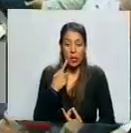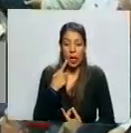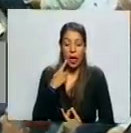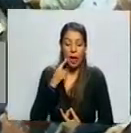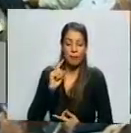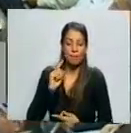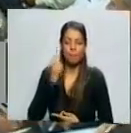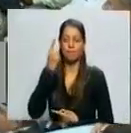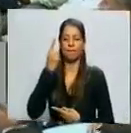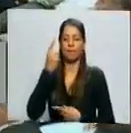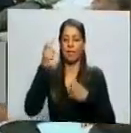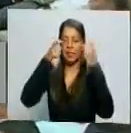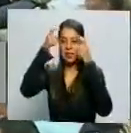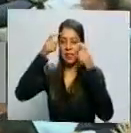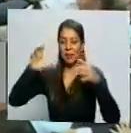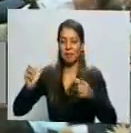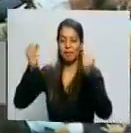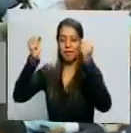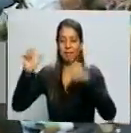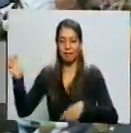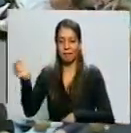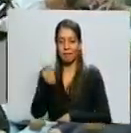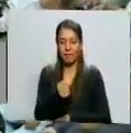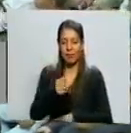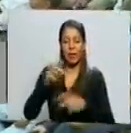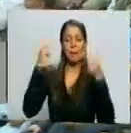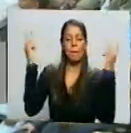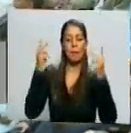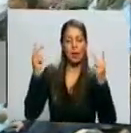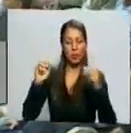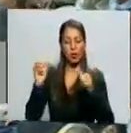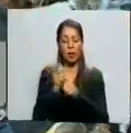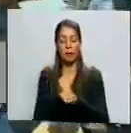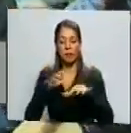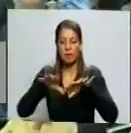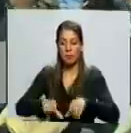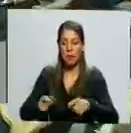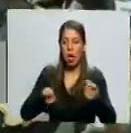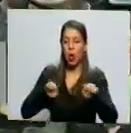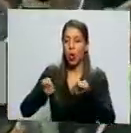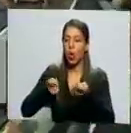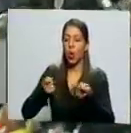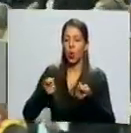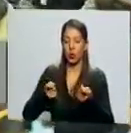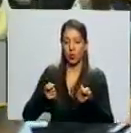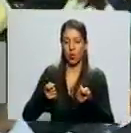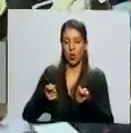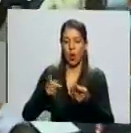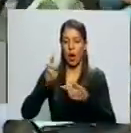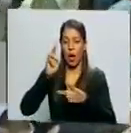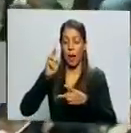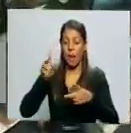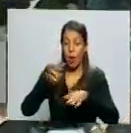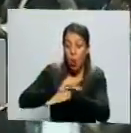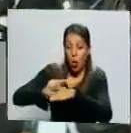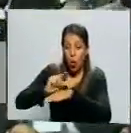gran victoria estratégica: el control, la depuración y el